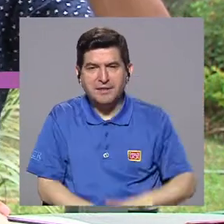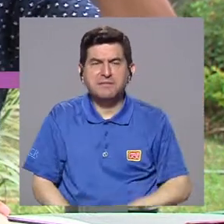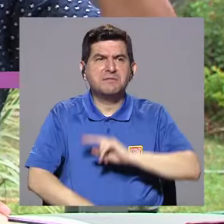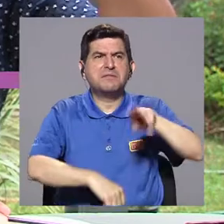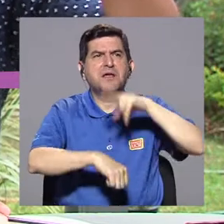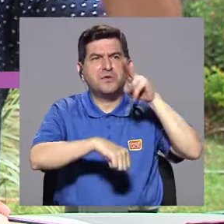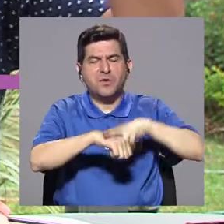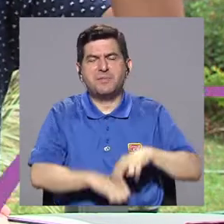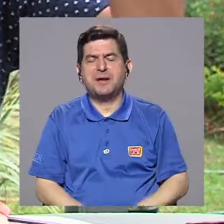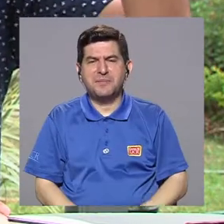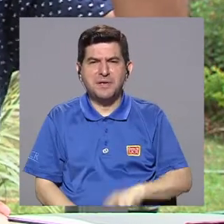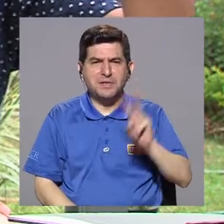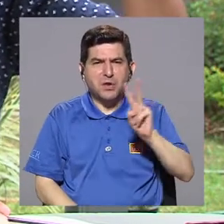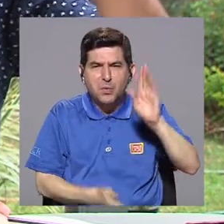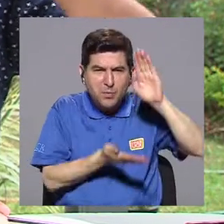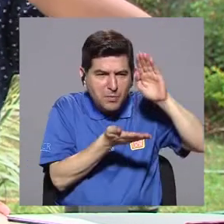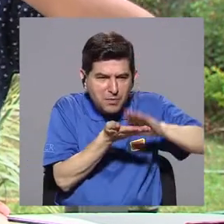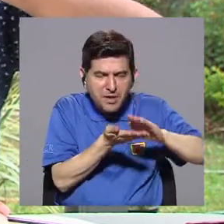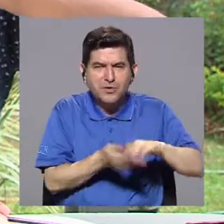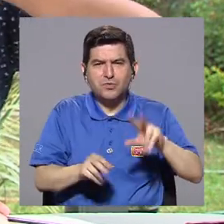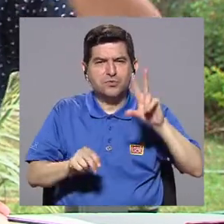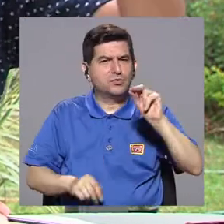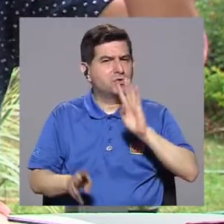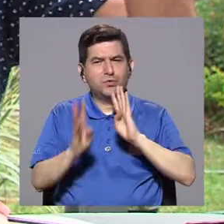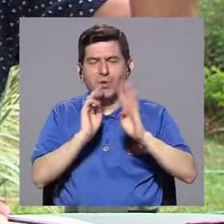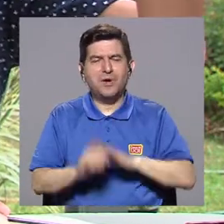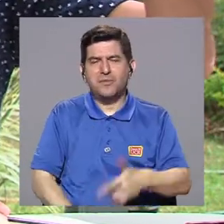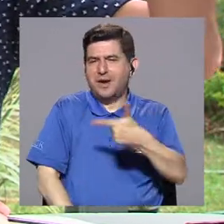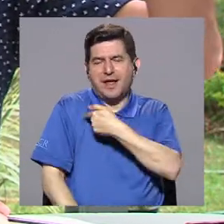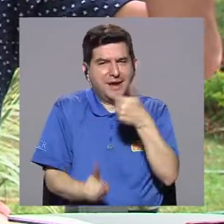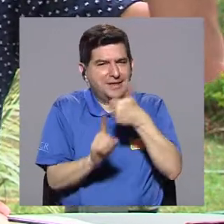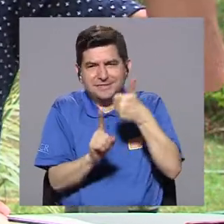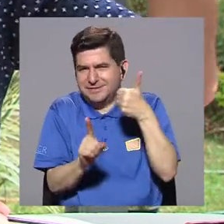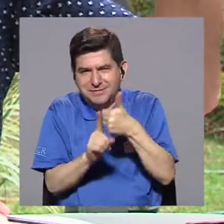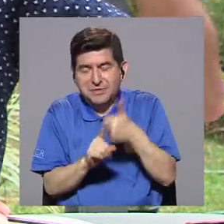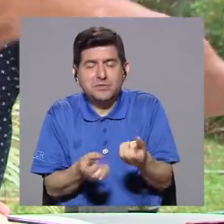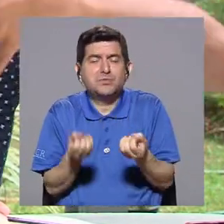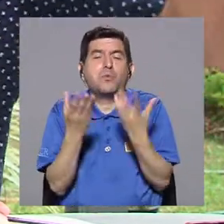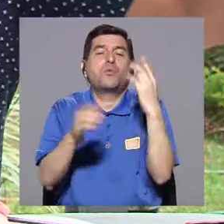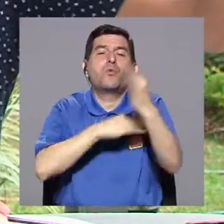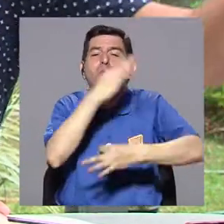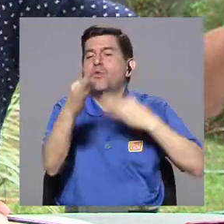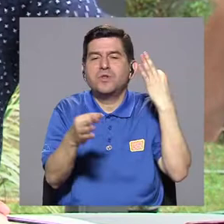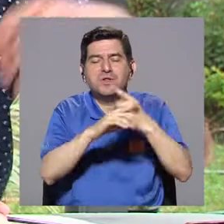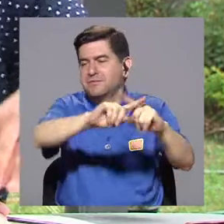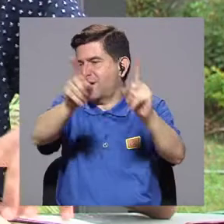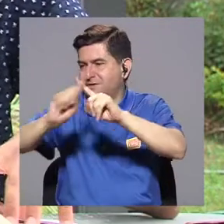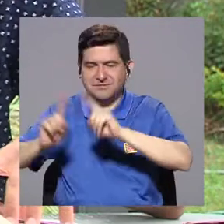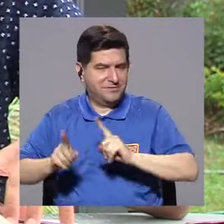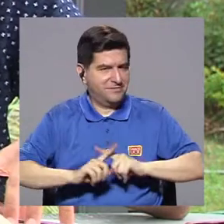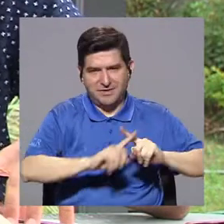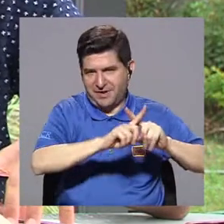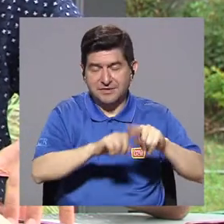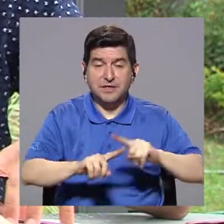agente, puede ser generalmente de forma atenuada. No vamos a meter el tema de las vacunas como tales, porque son muchos tipos de